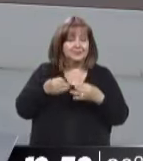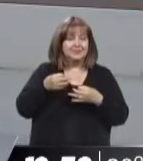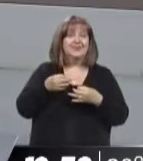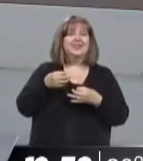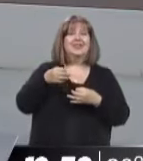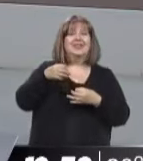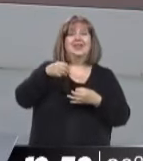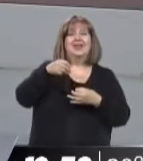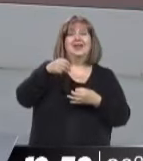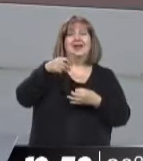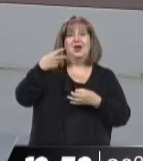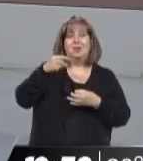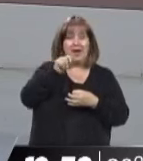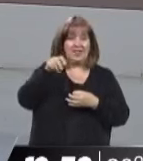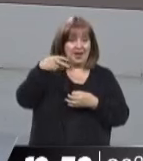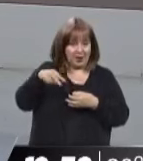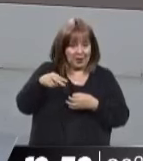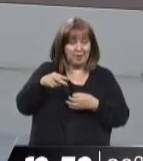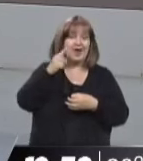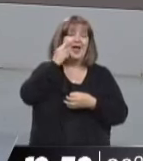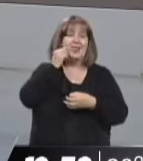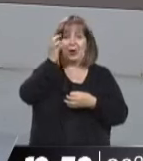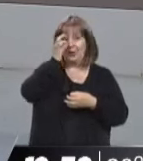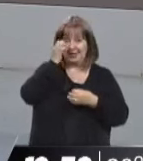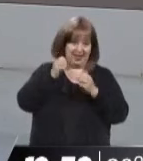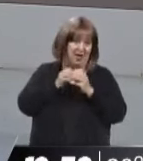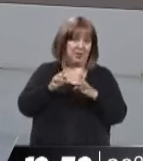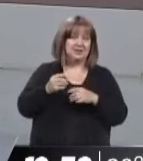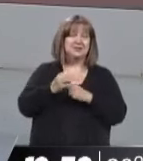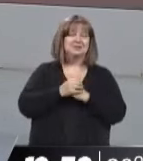para ese Qatar-Ecuador, que será el primer partido de la Copa del Mundo. Muy bien.